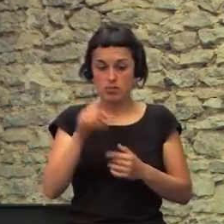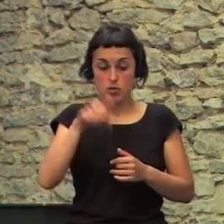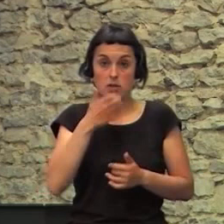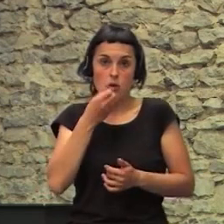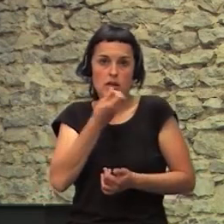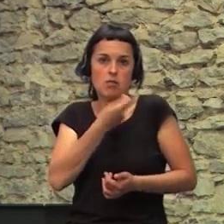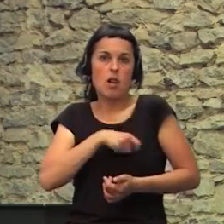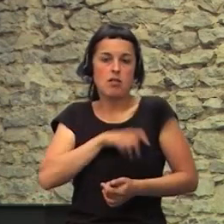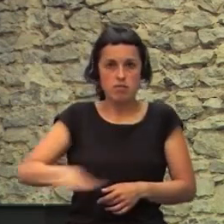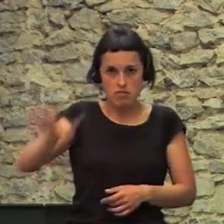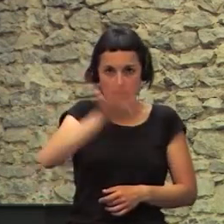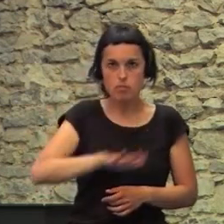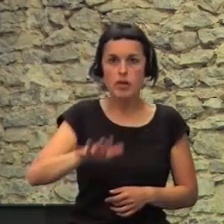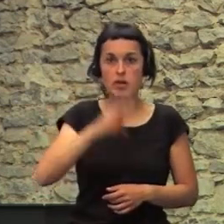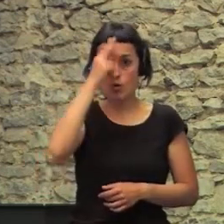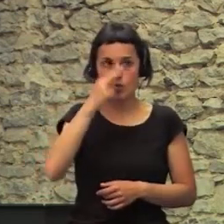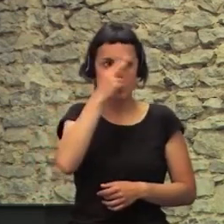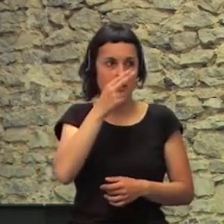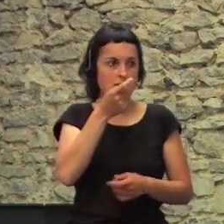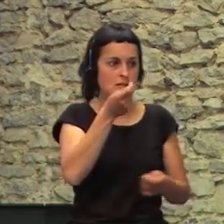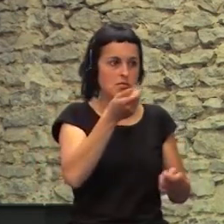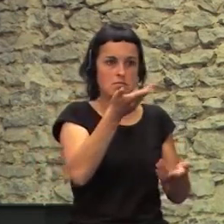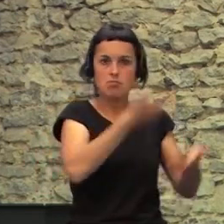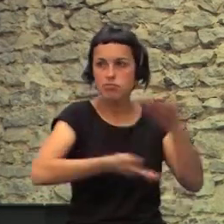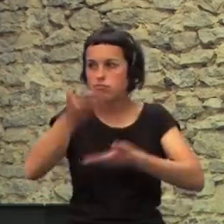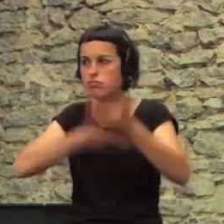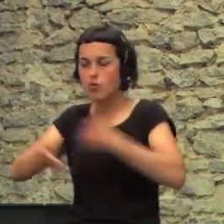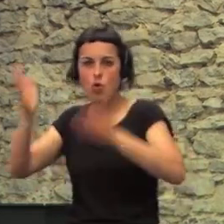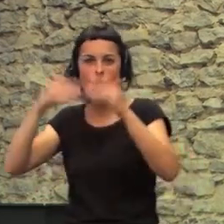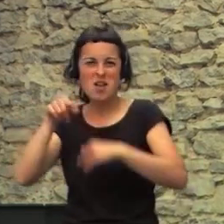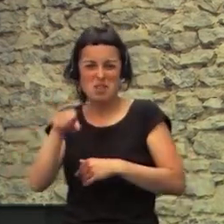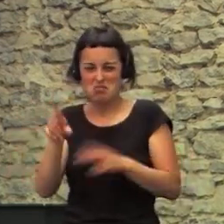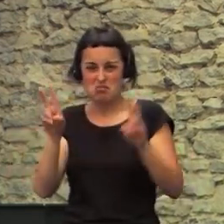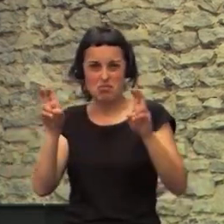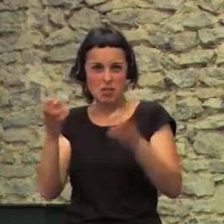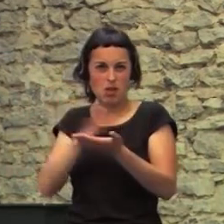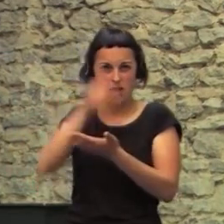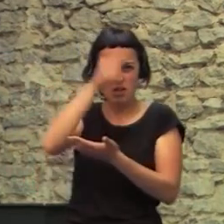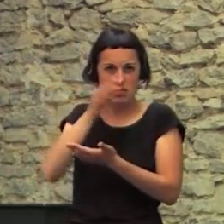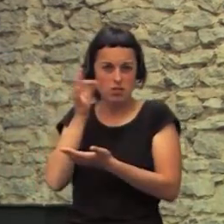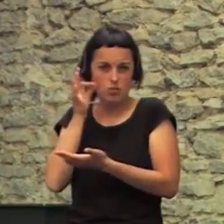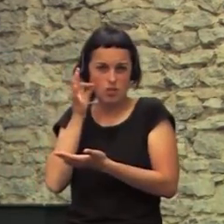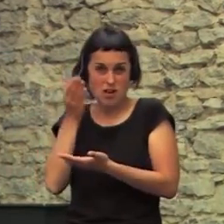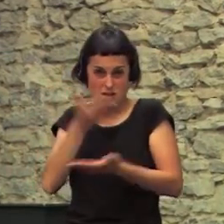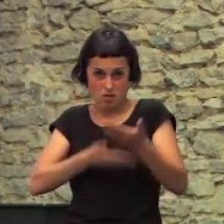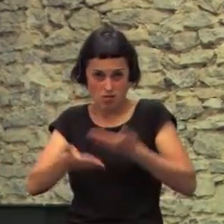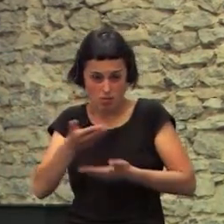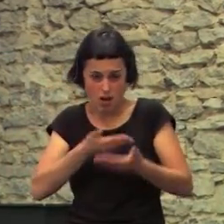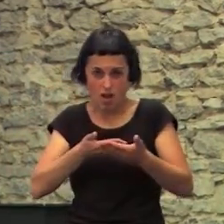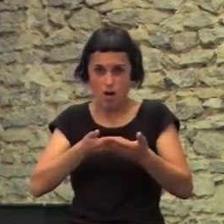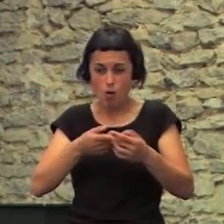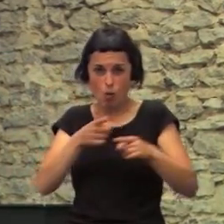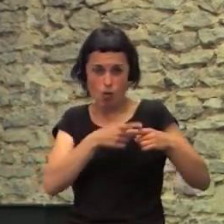geografía, ¿cómo se van a coordinar para una cosa así, ¿no? Y entonces, evidentemente, no es posible medir la